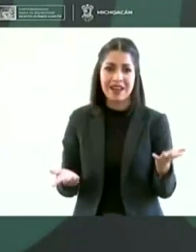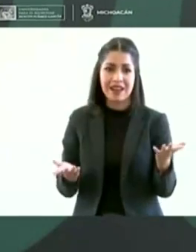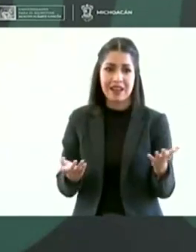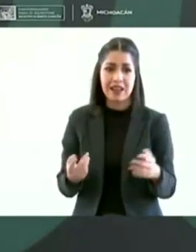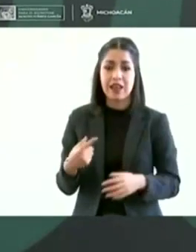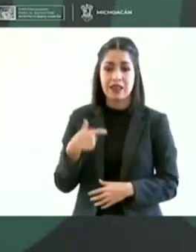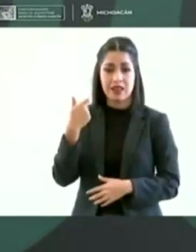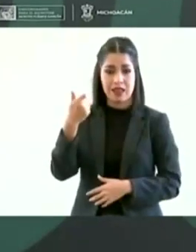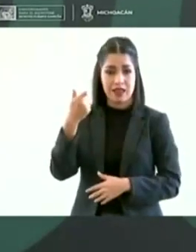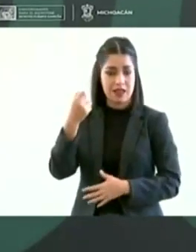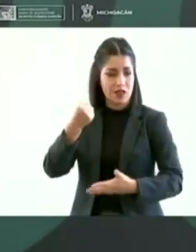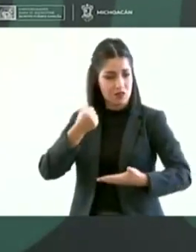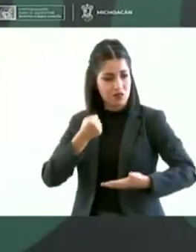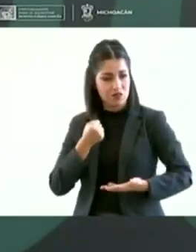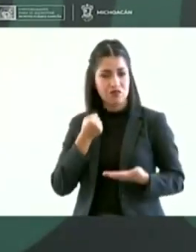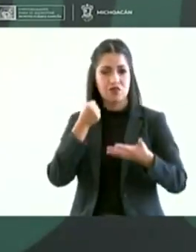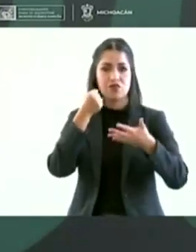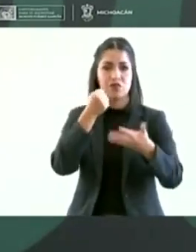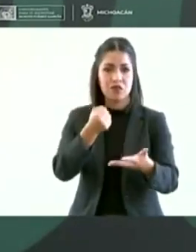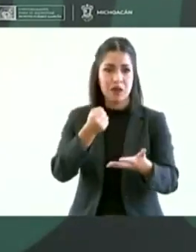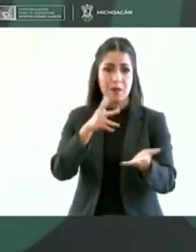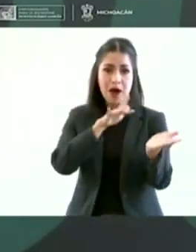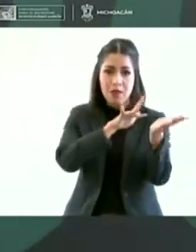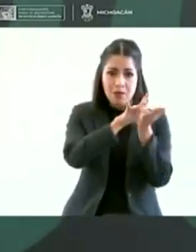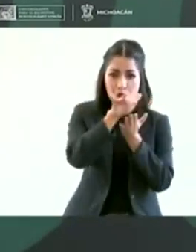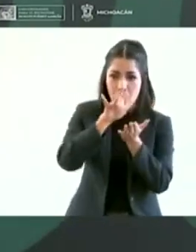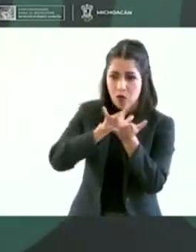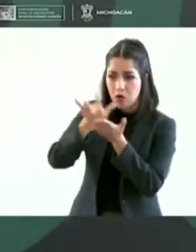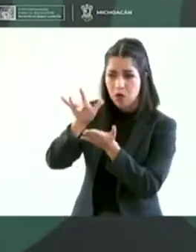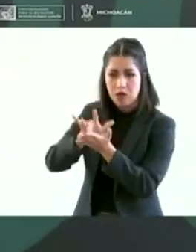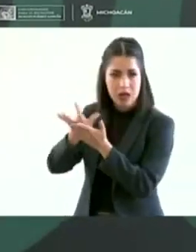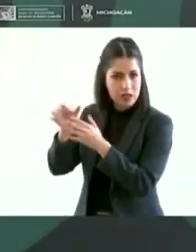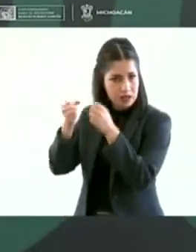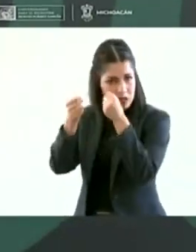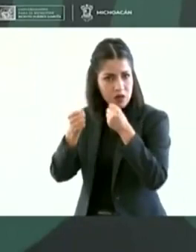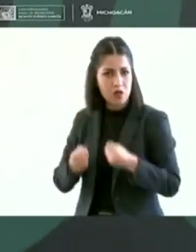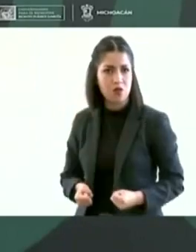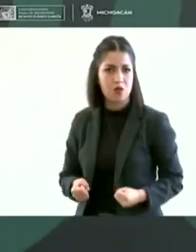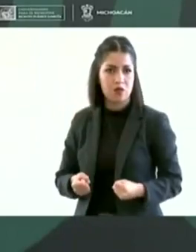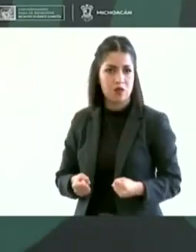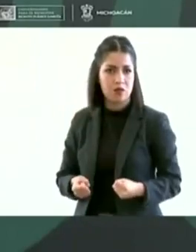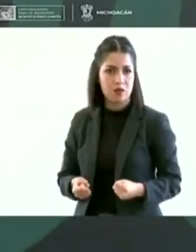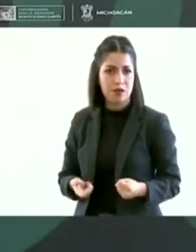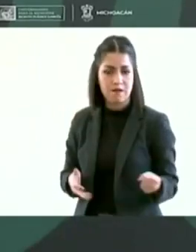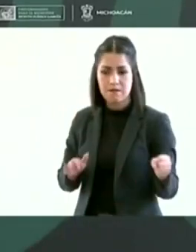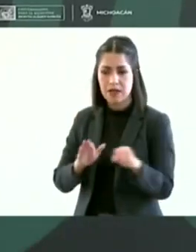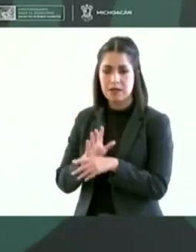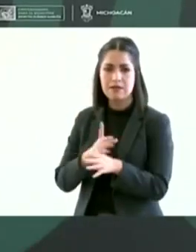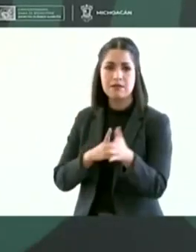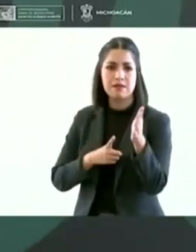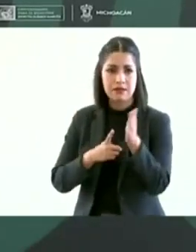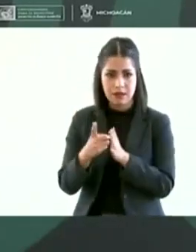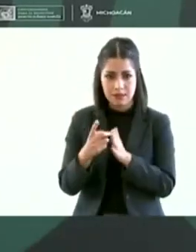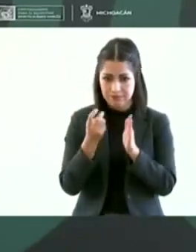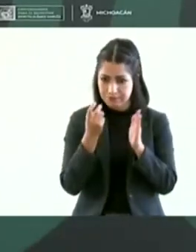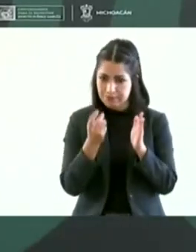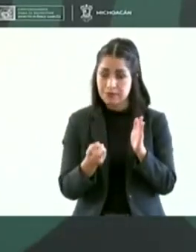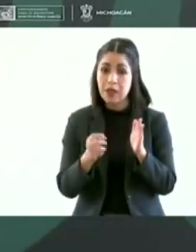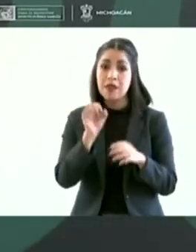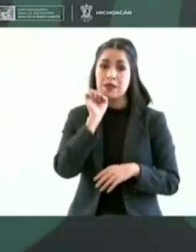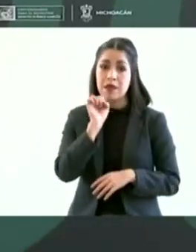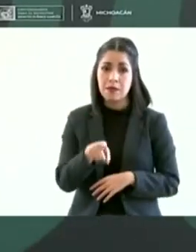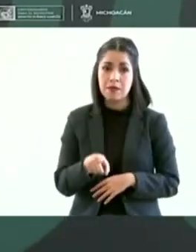Destinar el presupuesto para garantizar estos derechos. Y además se